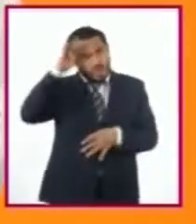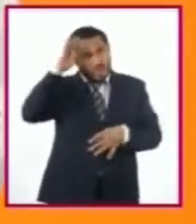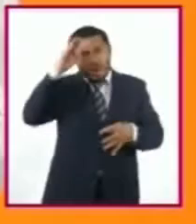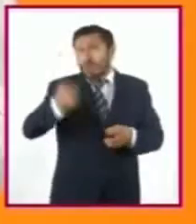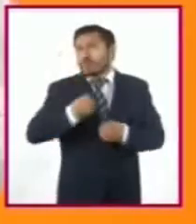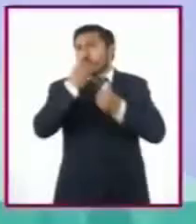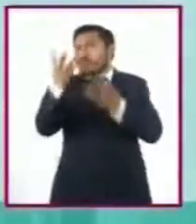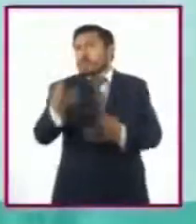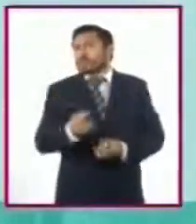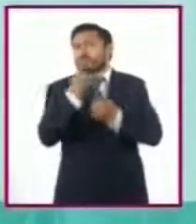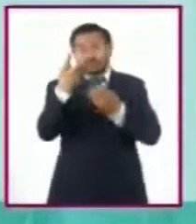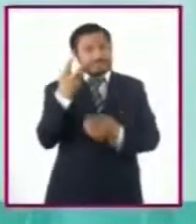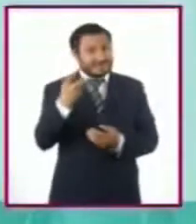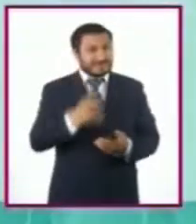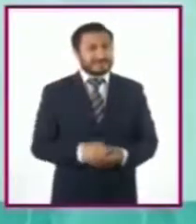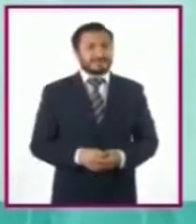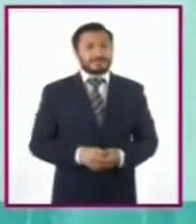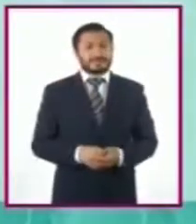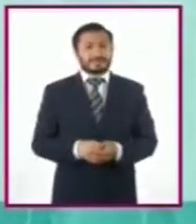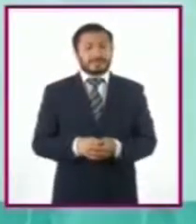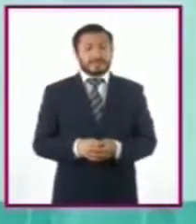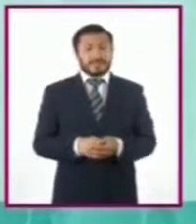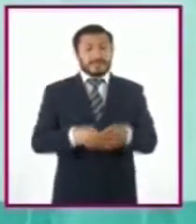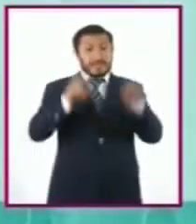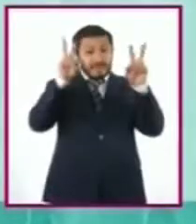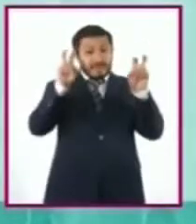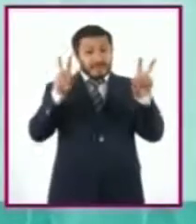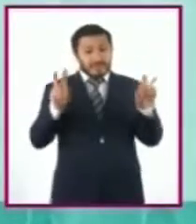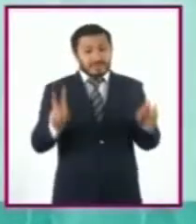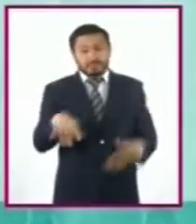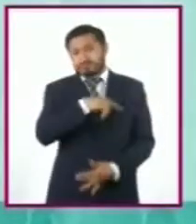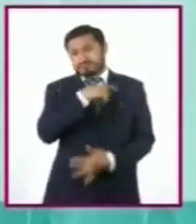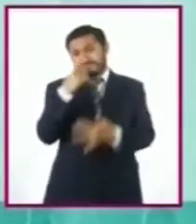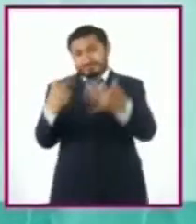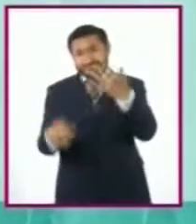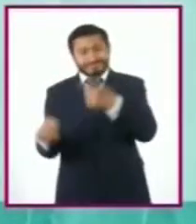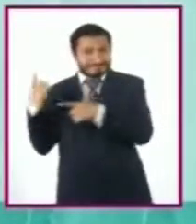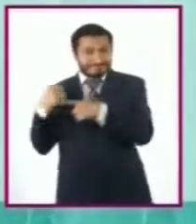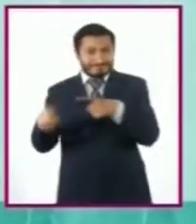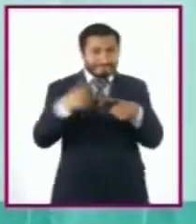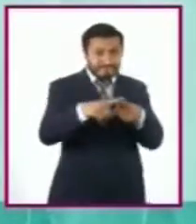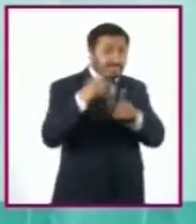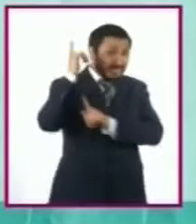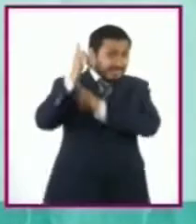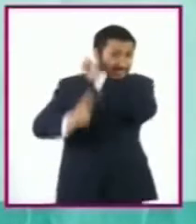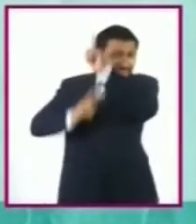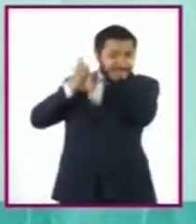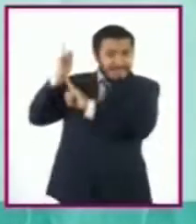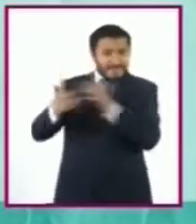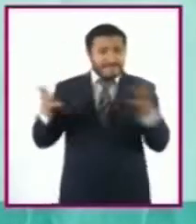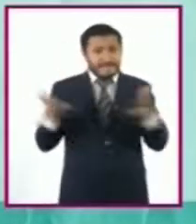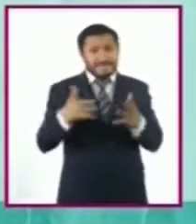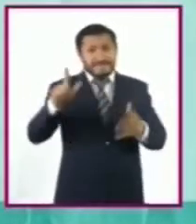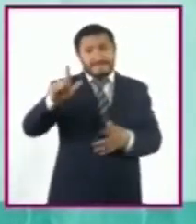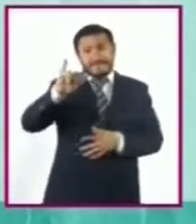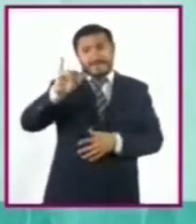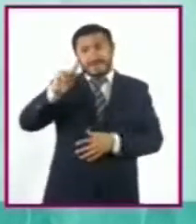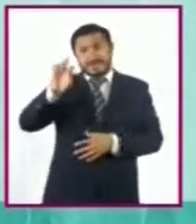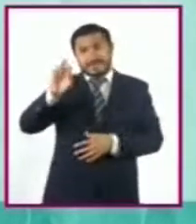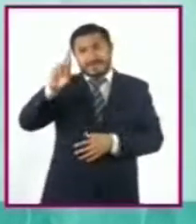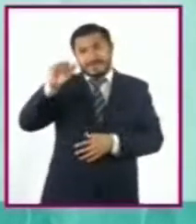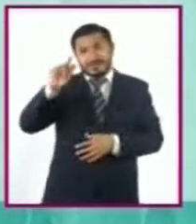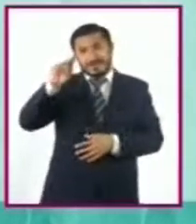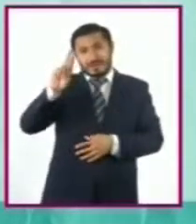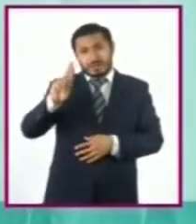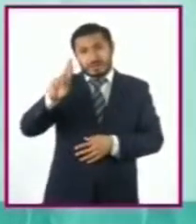poeta. En cuanto a sus temas, estos son variados. Los griegos desarrollaron una literatura centrada en el hombre